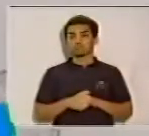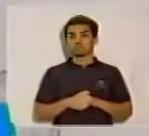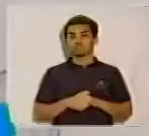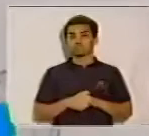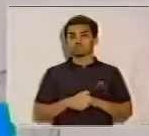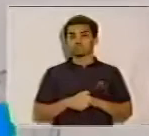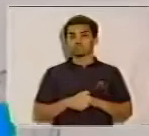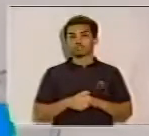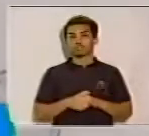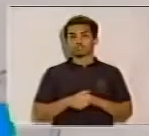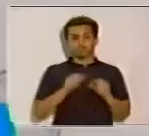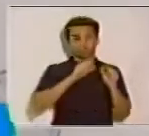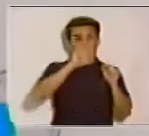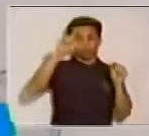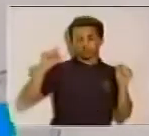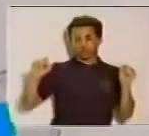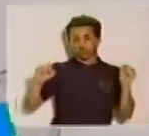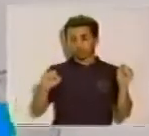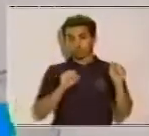dos,